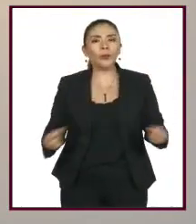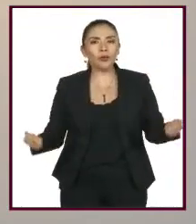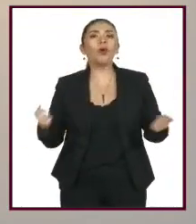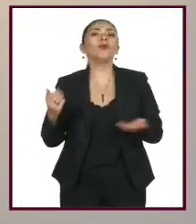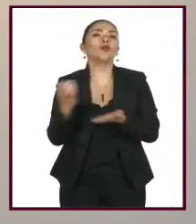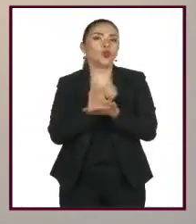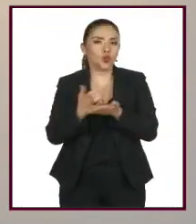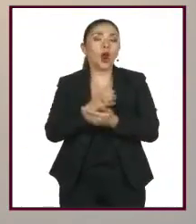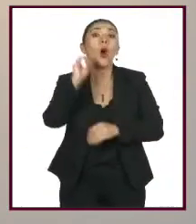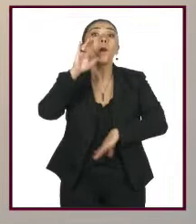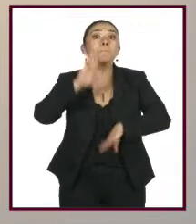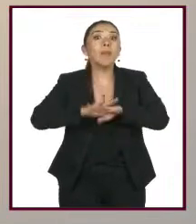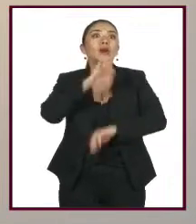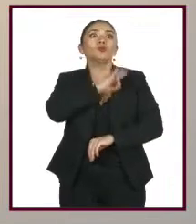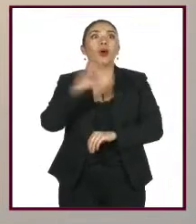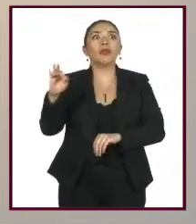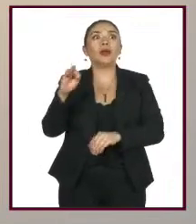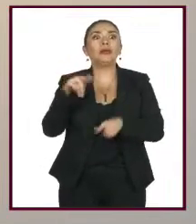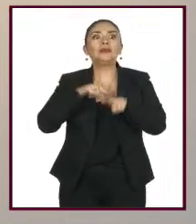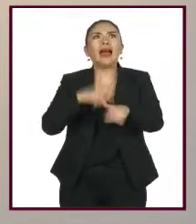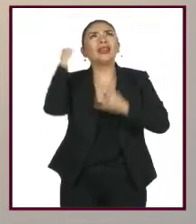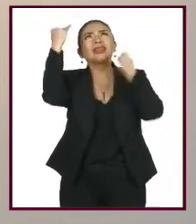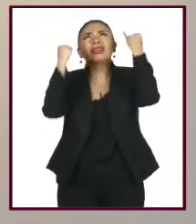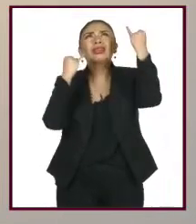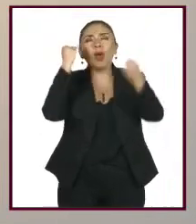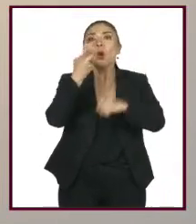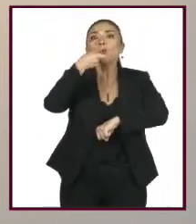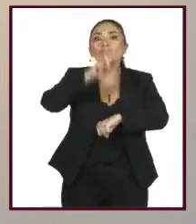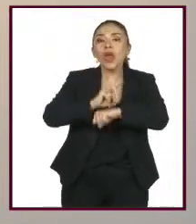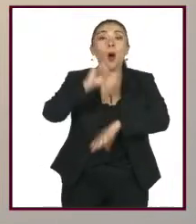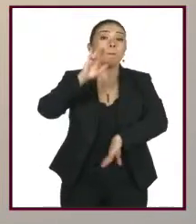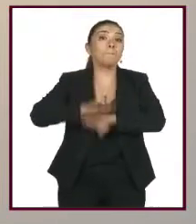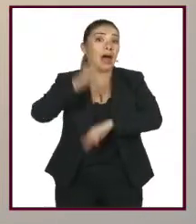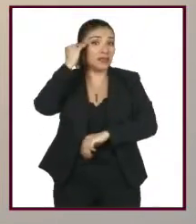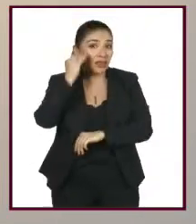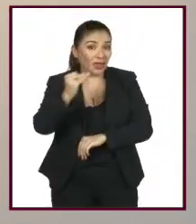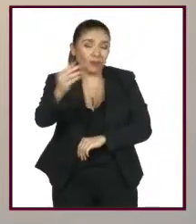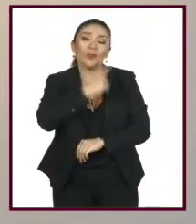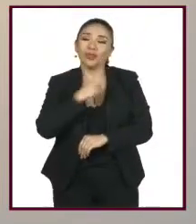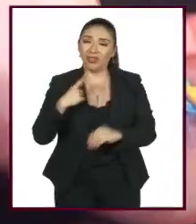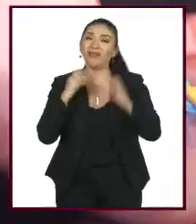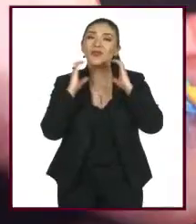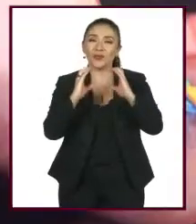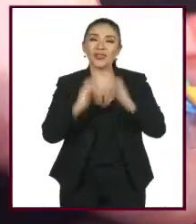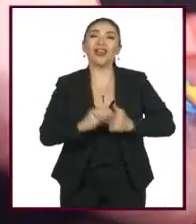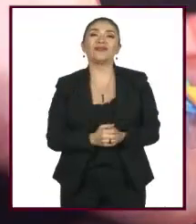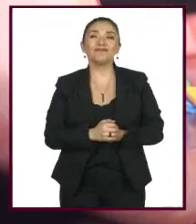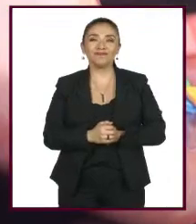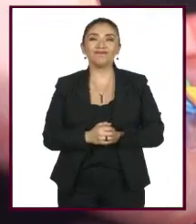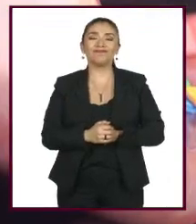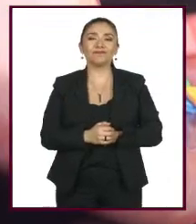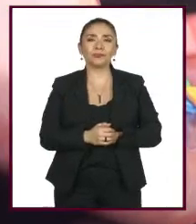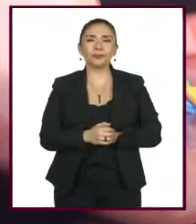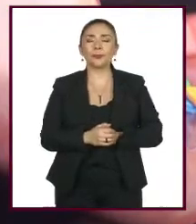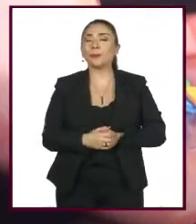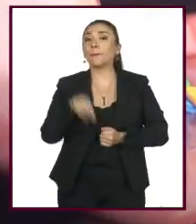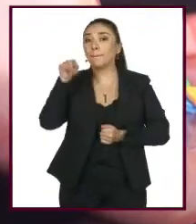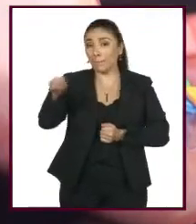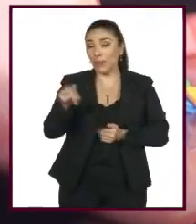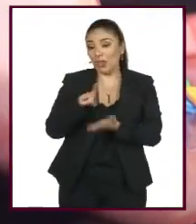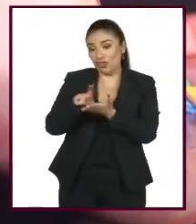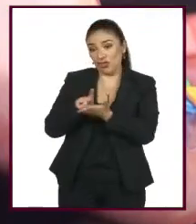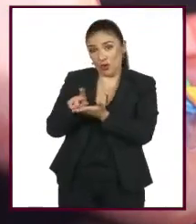pueden durar un día o hasta más, ¿no? Entonces hay que tener mucho cuidado con eso. ¿Se tiene que consumir en